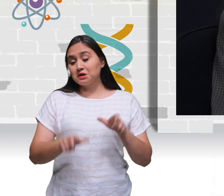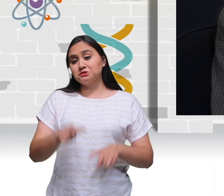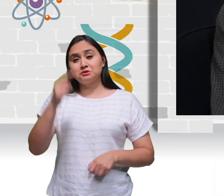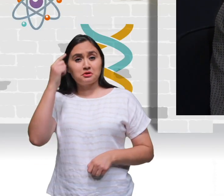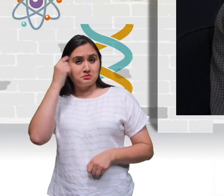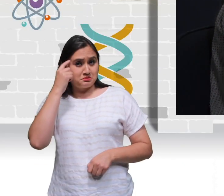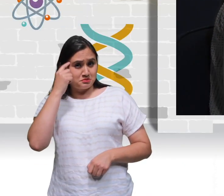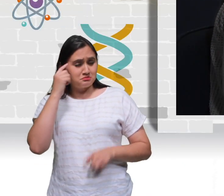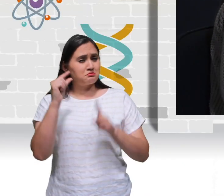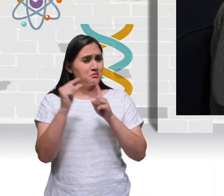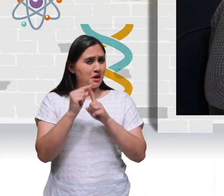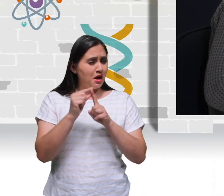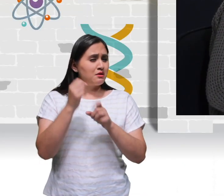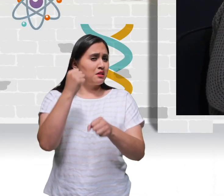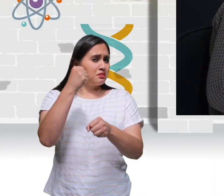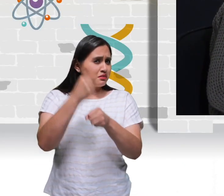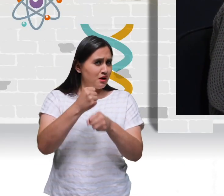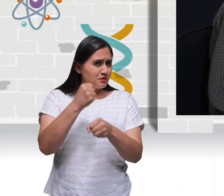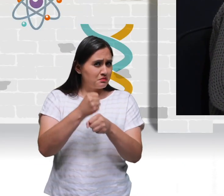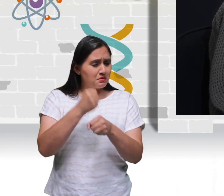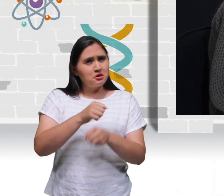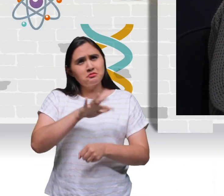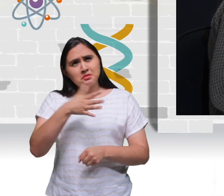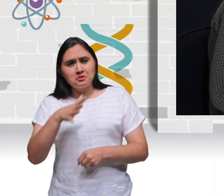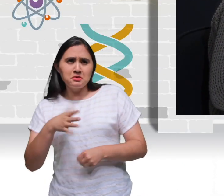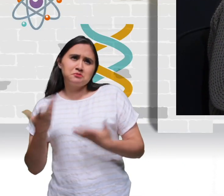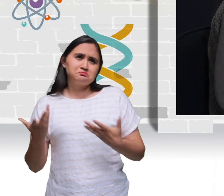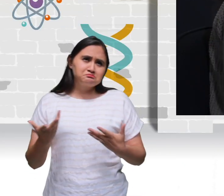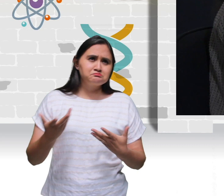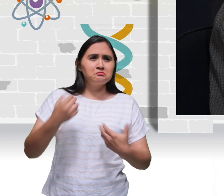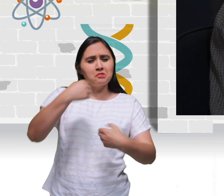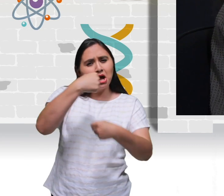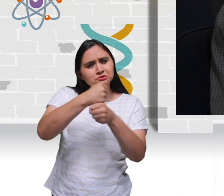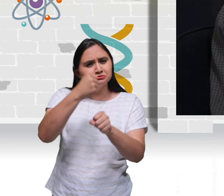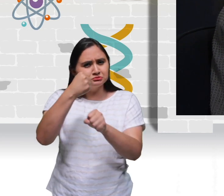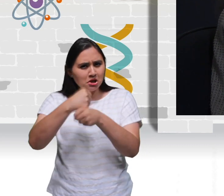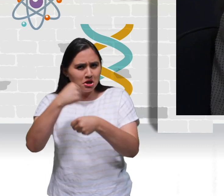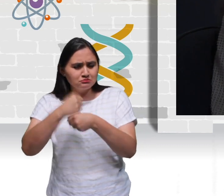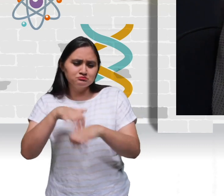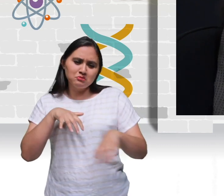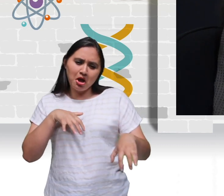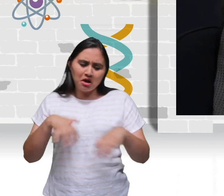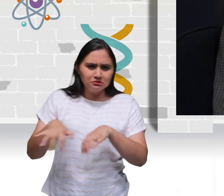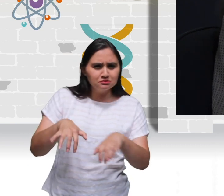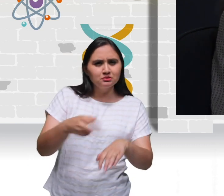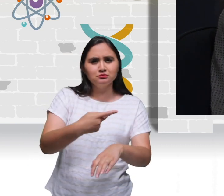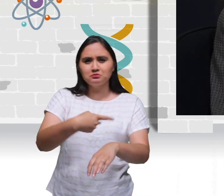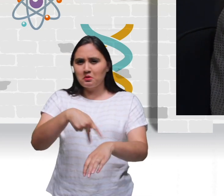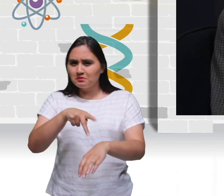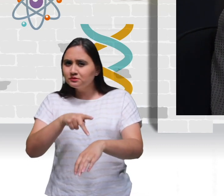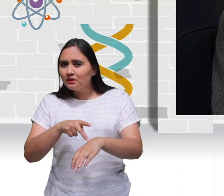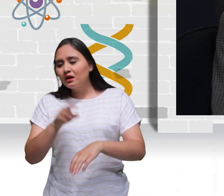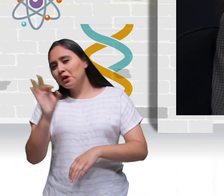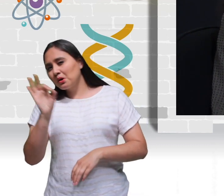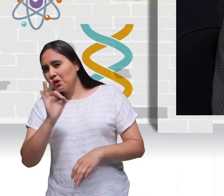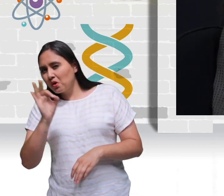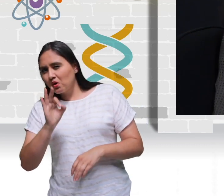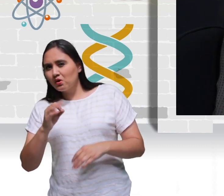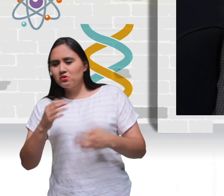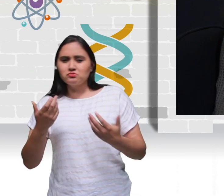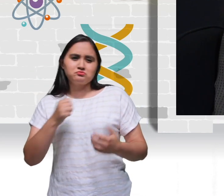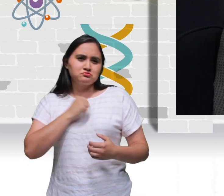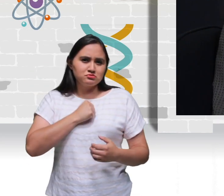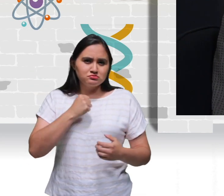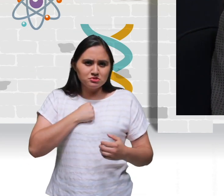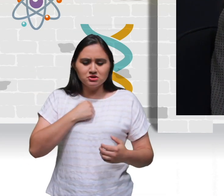Comúnmente empleamos la palabra trabajo como un sinónimo de una tarea, una actividad profesional o